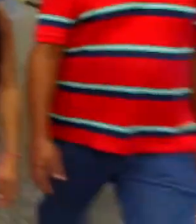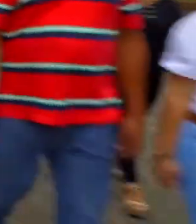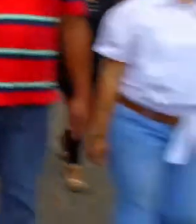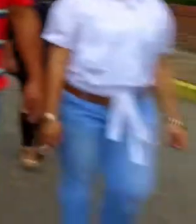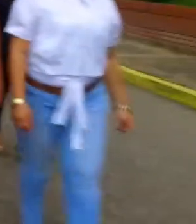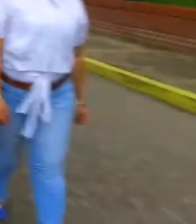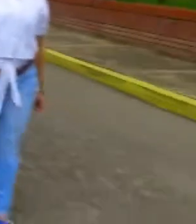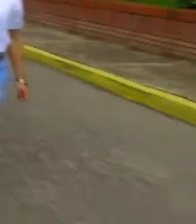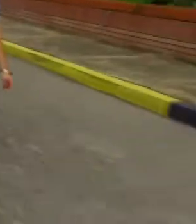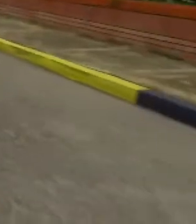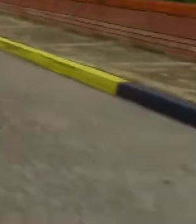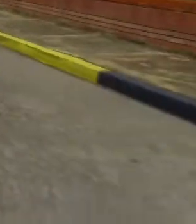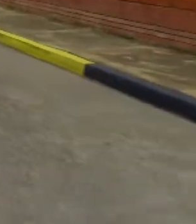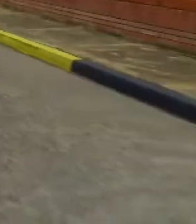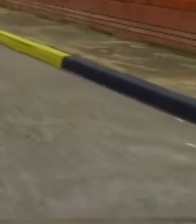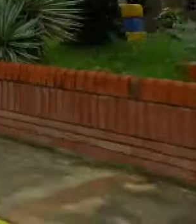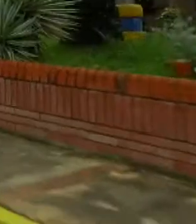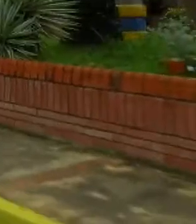Quiero un presente mejor.